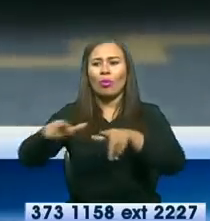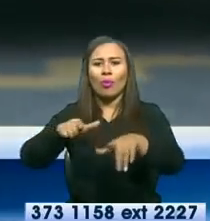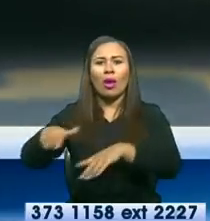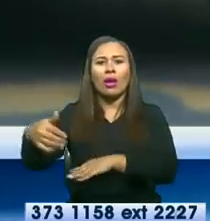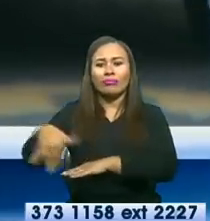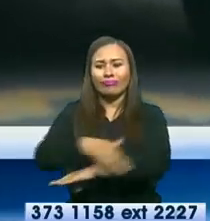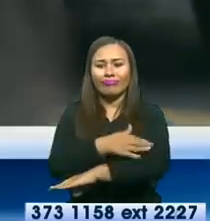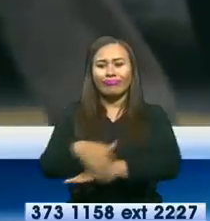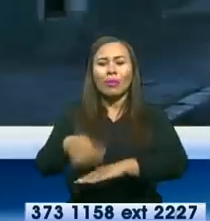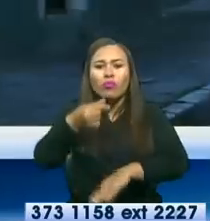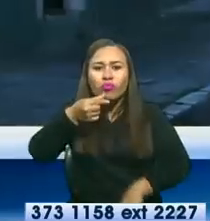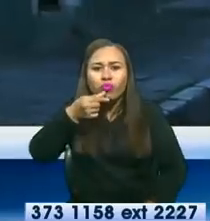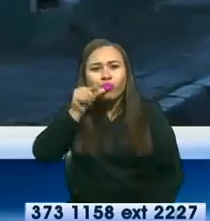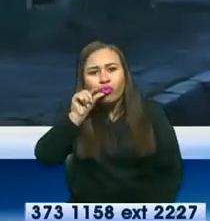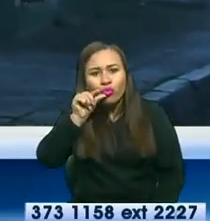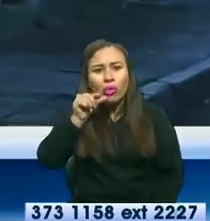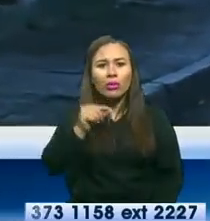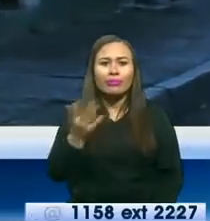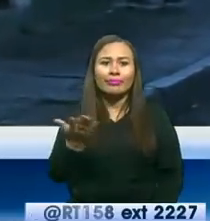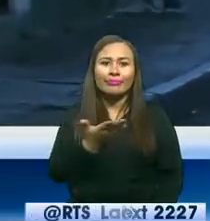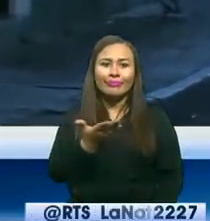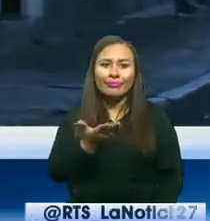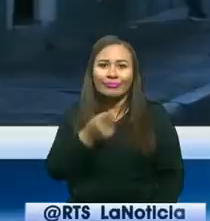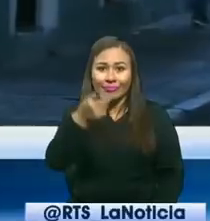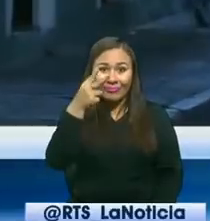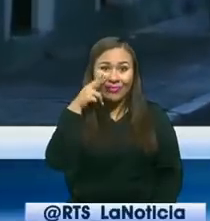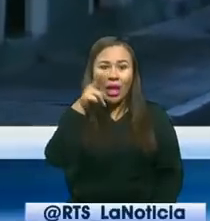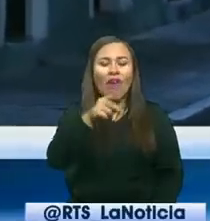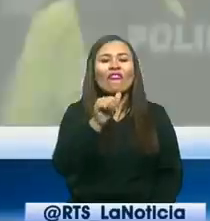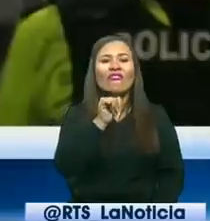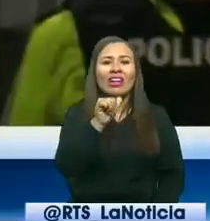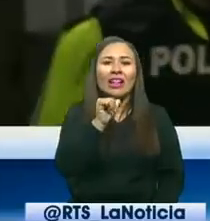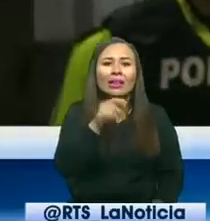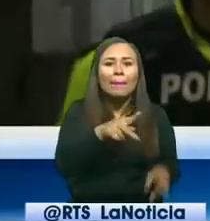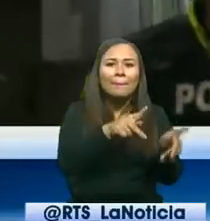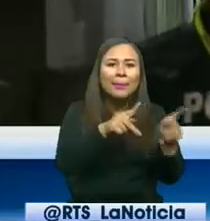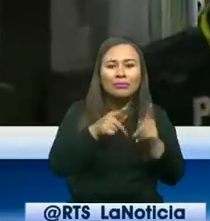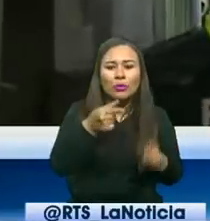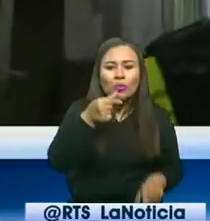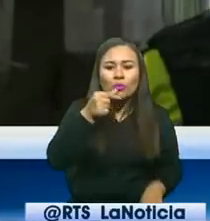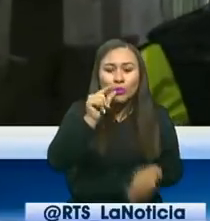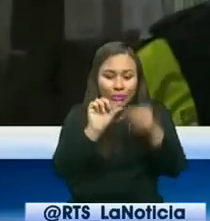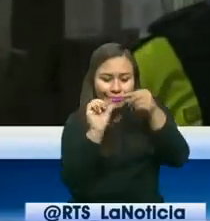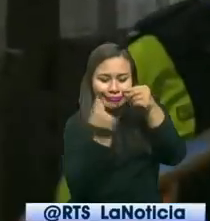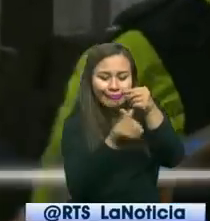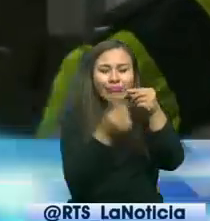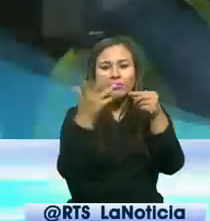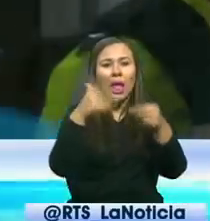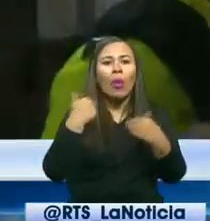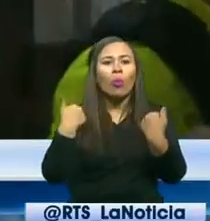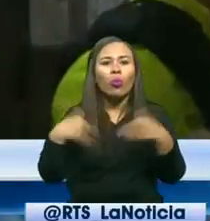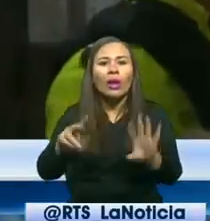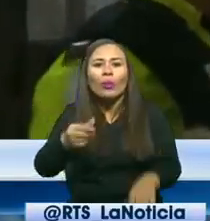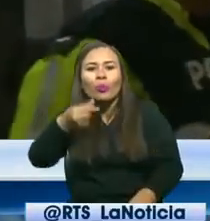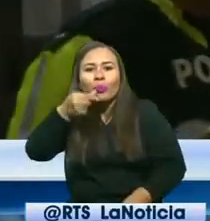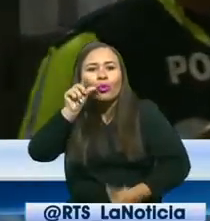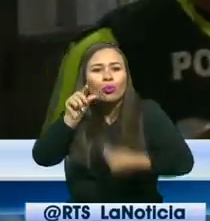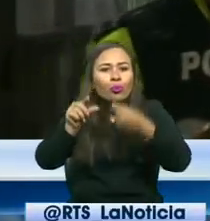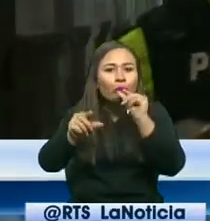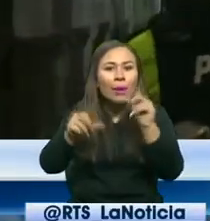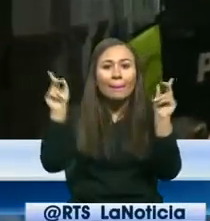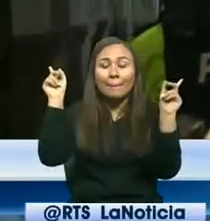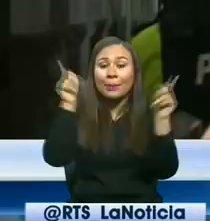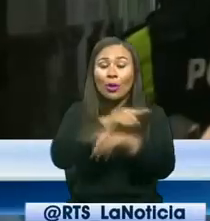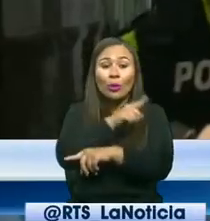locales clandestinos que funcionan en el sector de San Blas. Recibimos una alerta por el sistema de salud